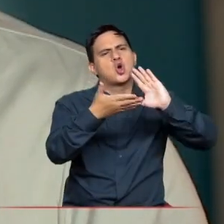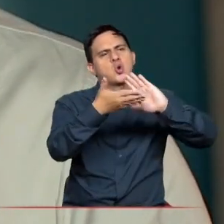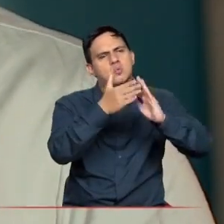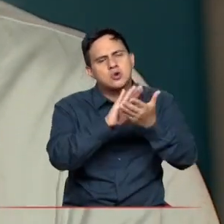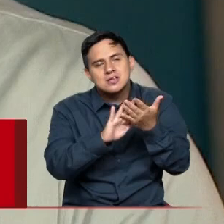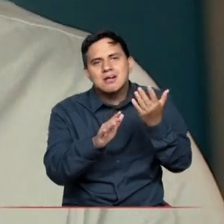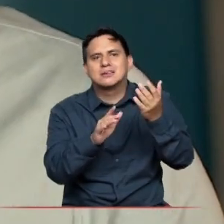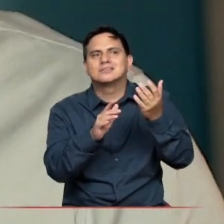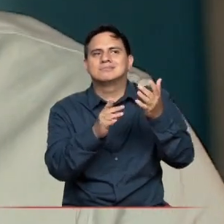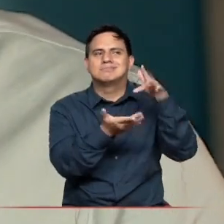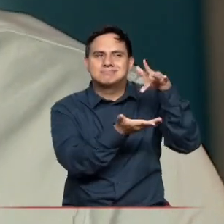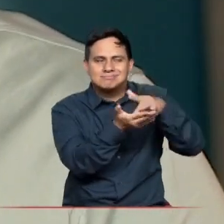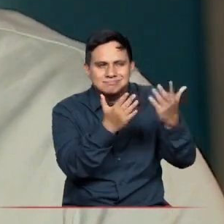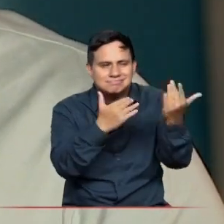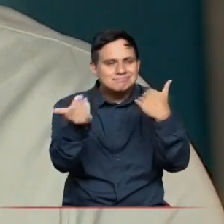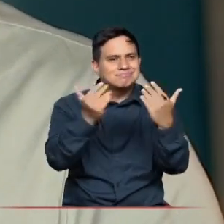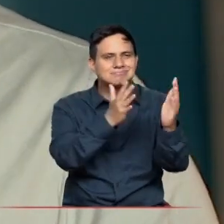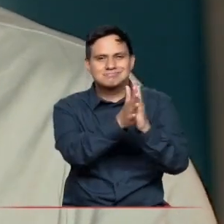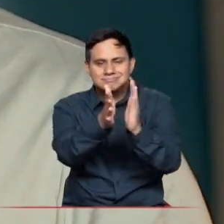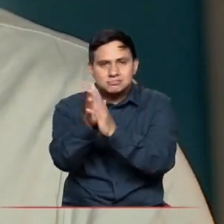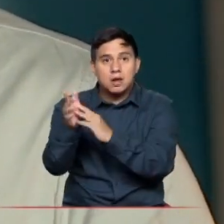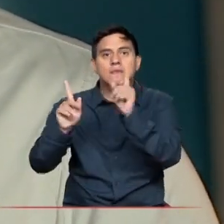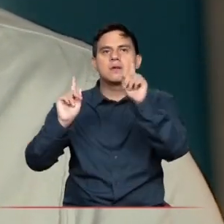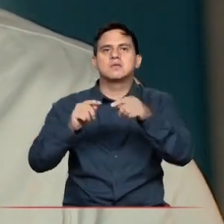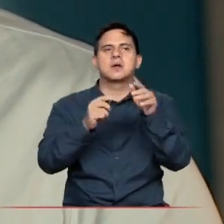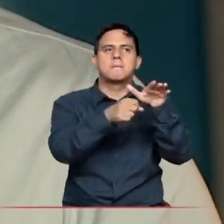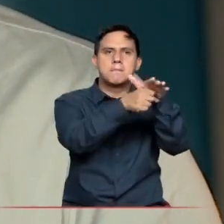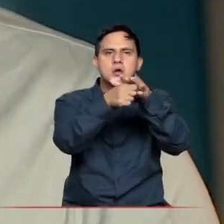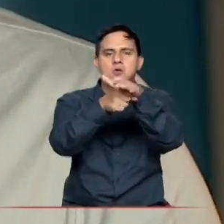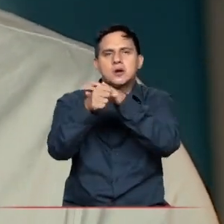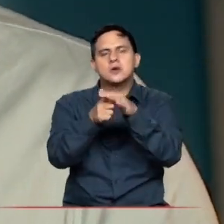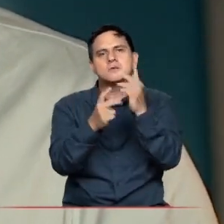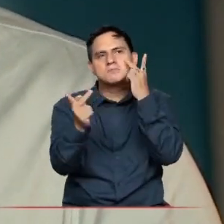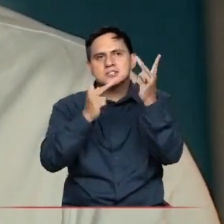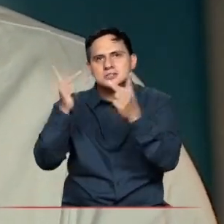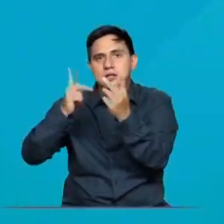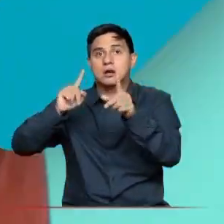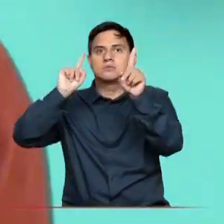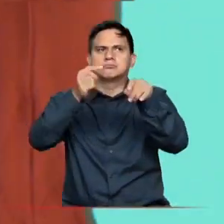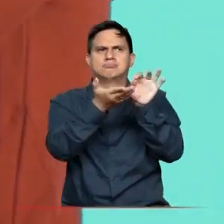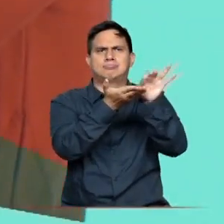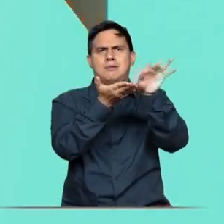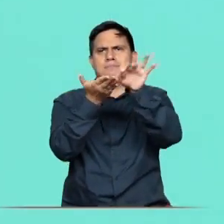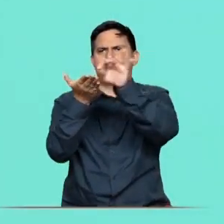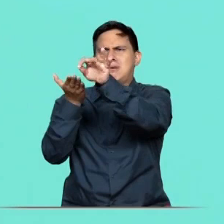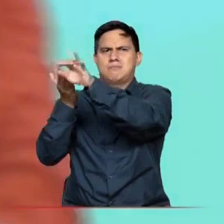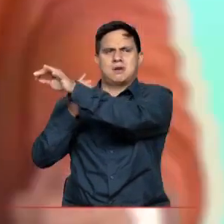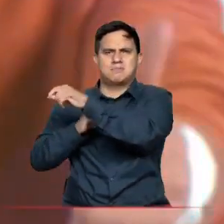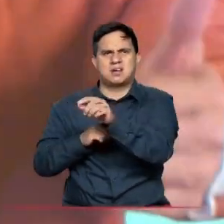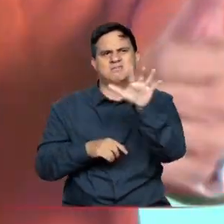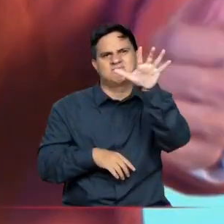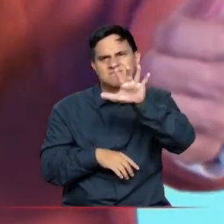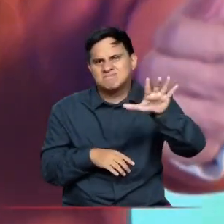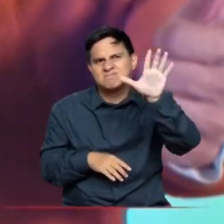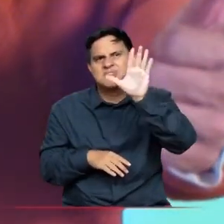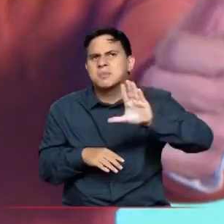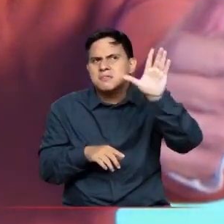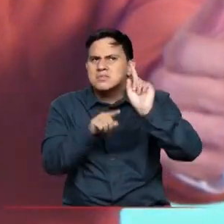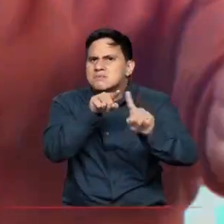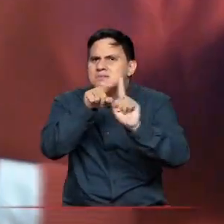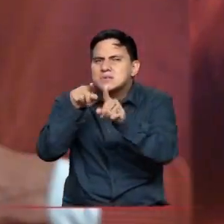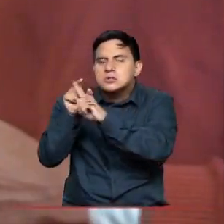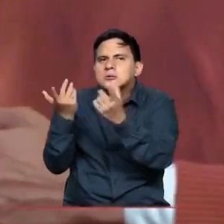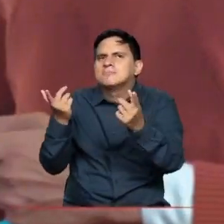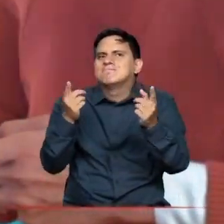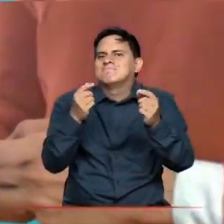más cerca, vamos a seguir visitando los barrios, los municipios de nuestro departamento y de los otros departamentos también que componen el